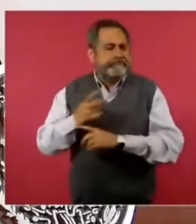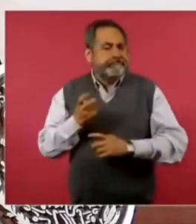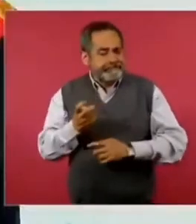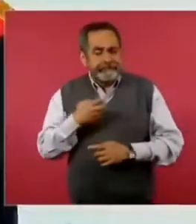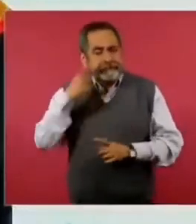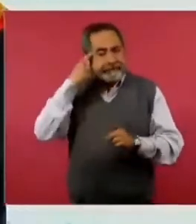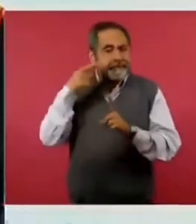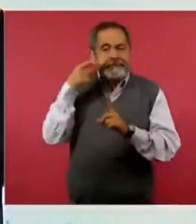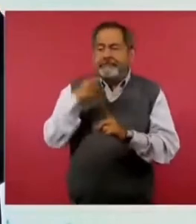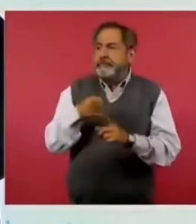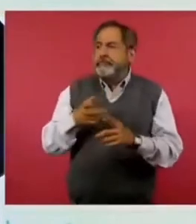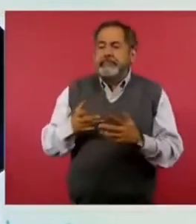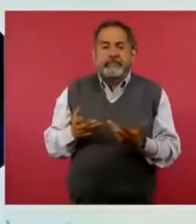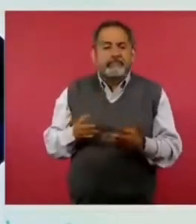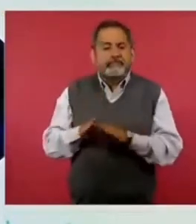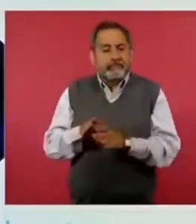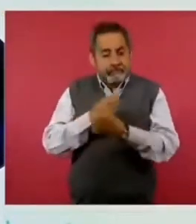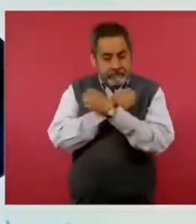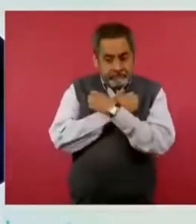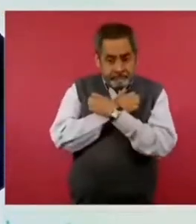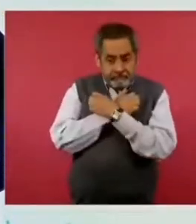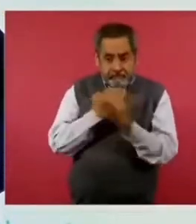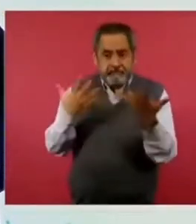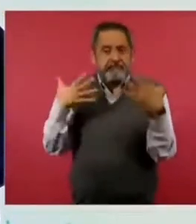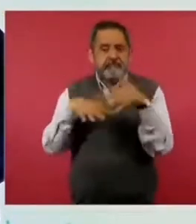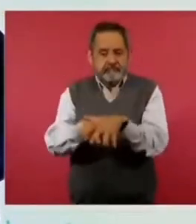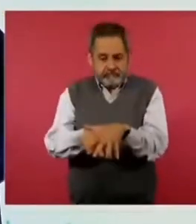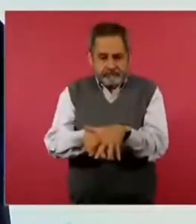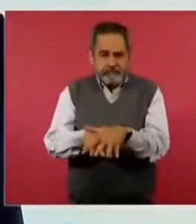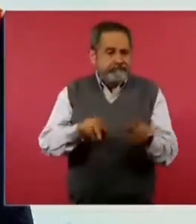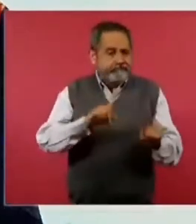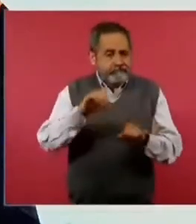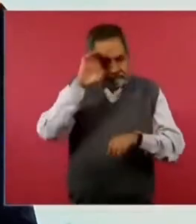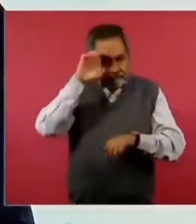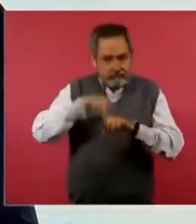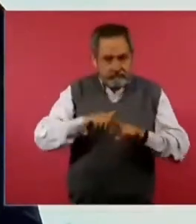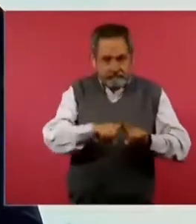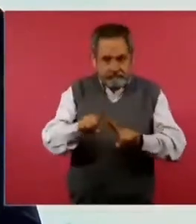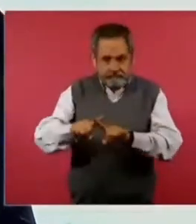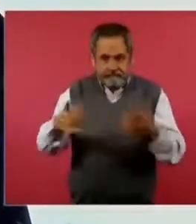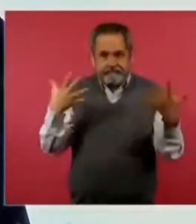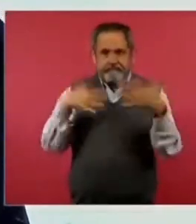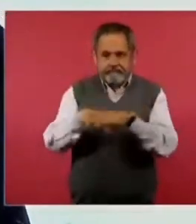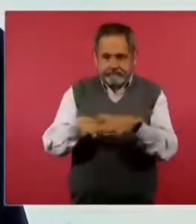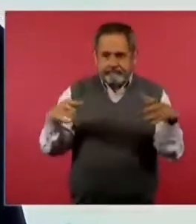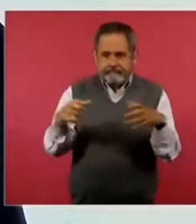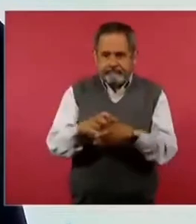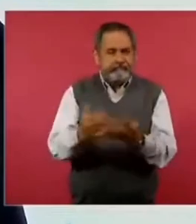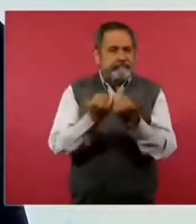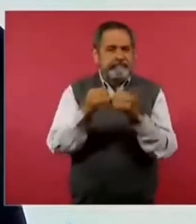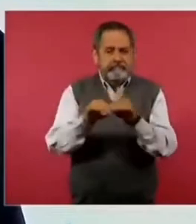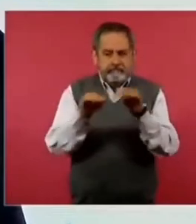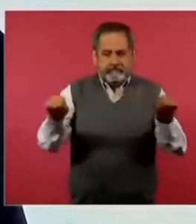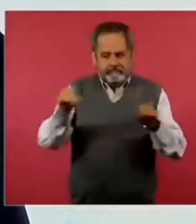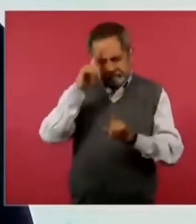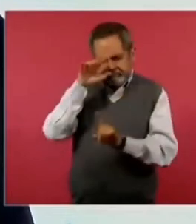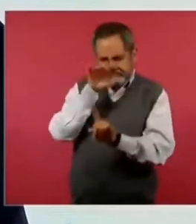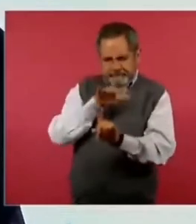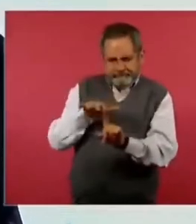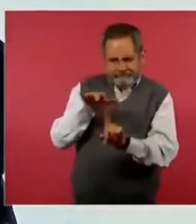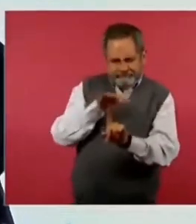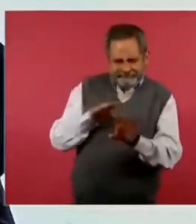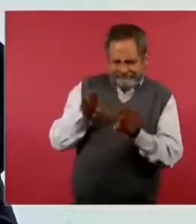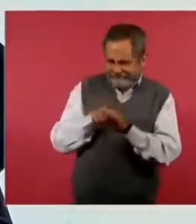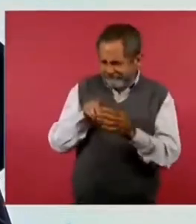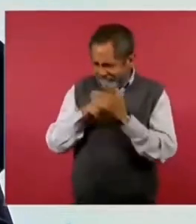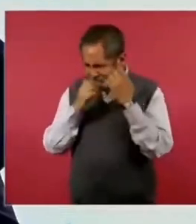de la educación inclusiva, pluricultural, con igualdad de género, con pensamiento crítico,